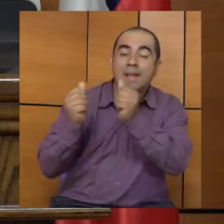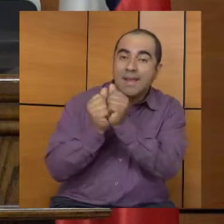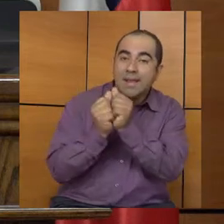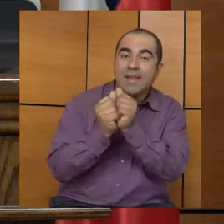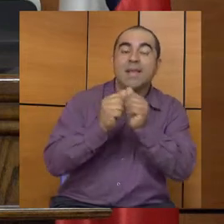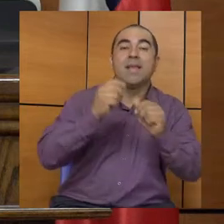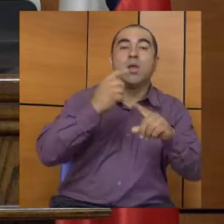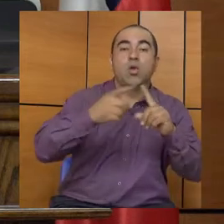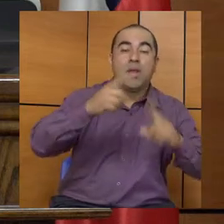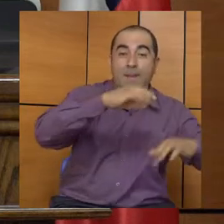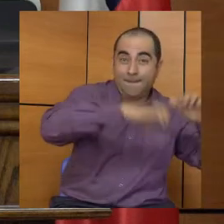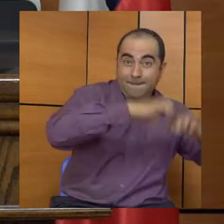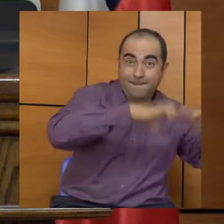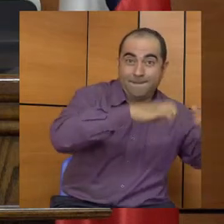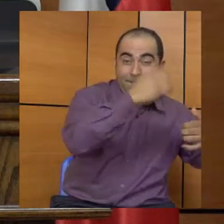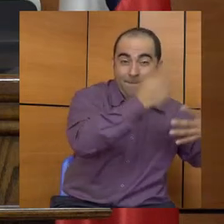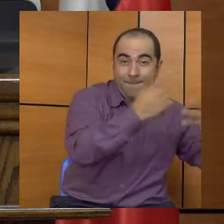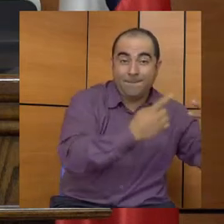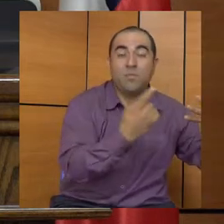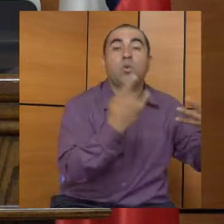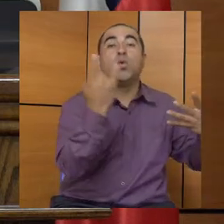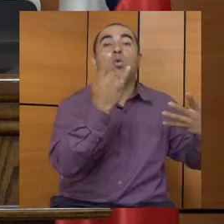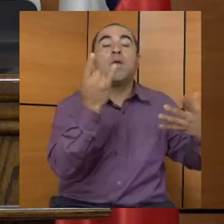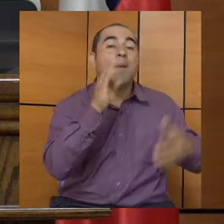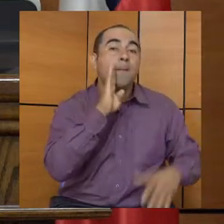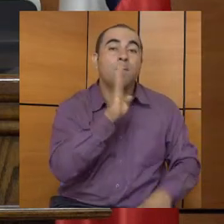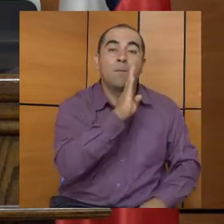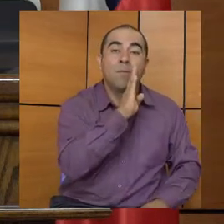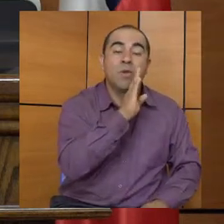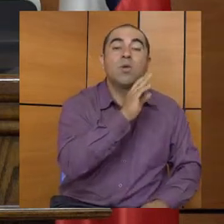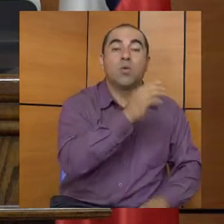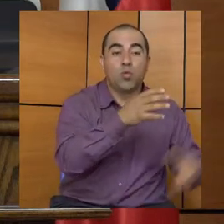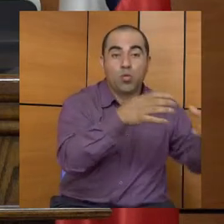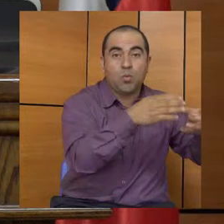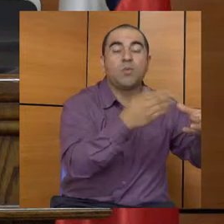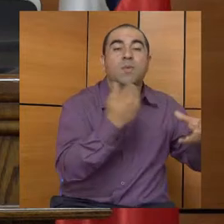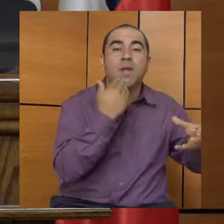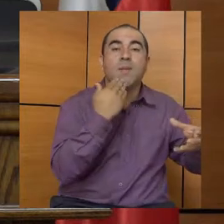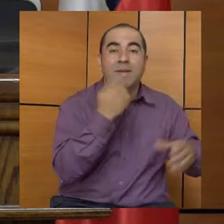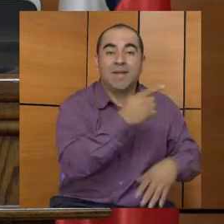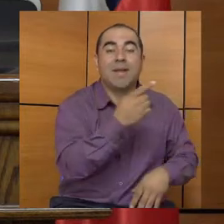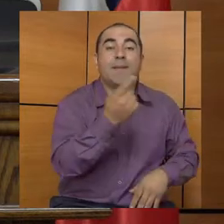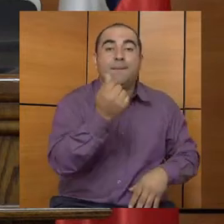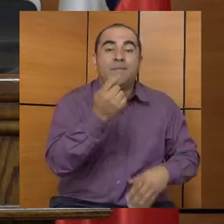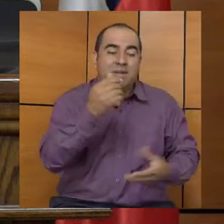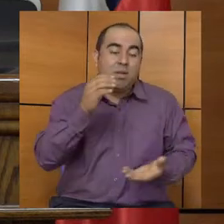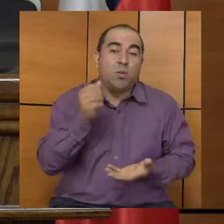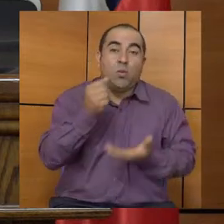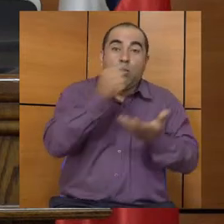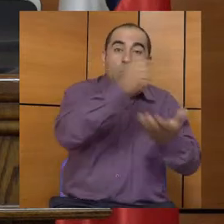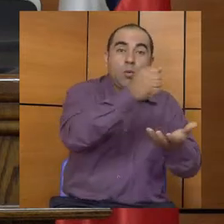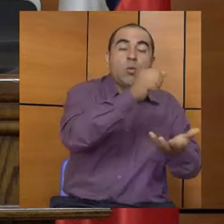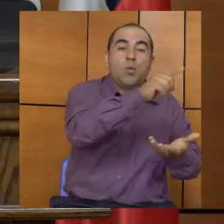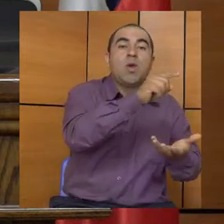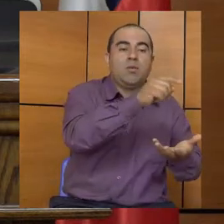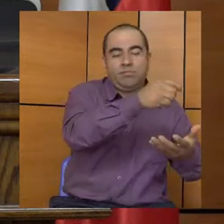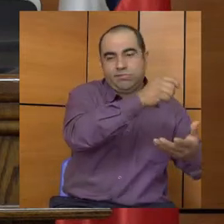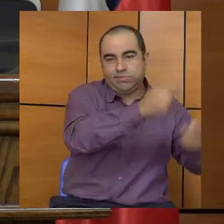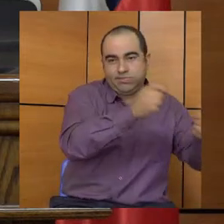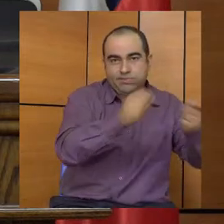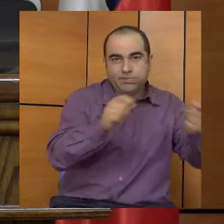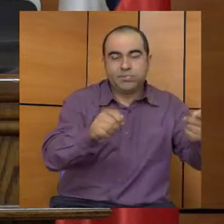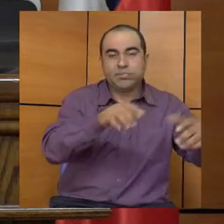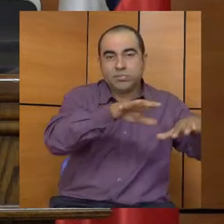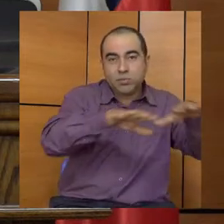Ciencias Empresariales de la Universidad de Biobío y que cuenta con el financiamiento de la Agencia Nacional de Investigación y